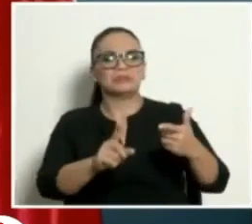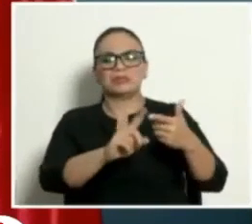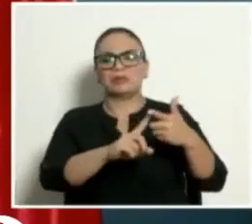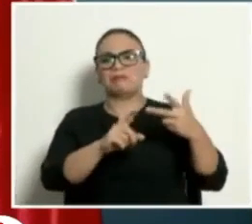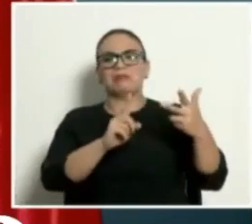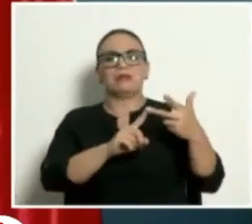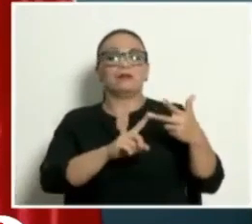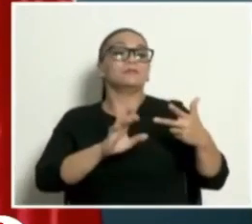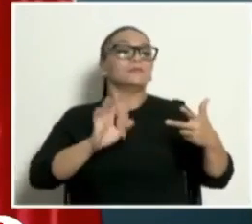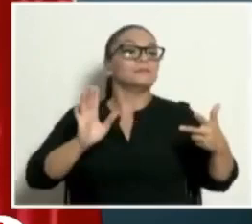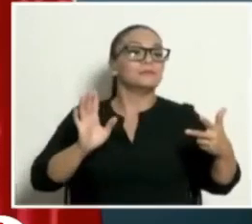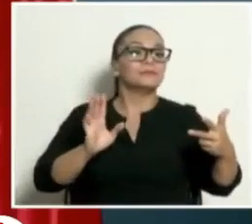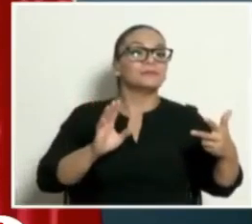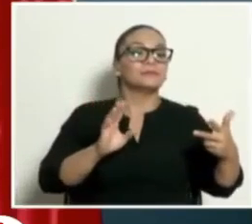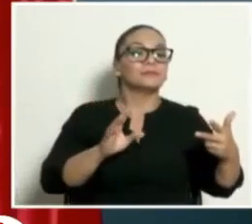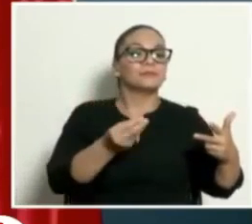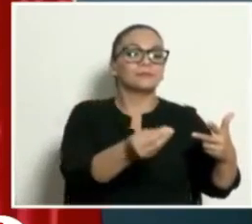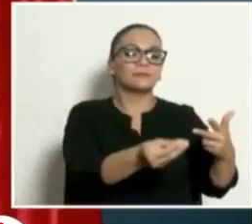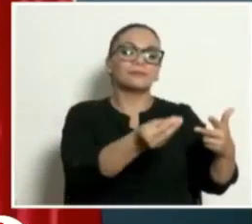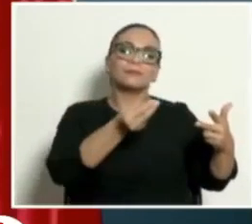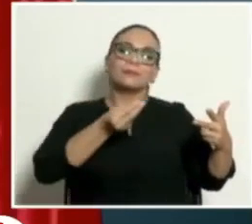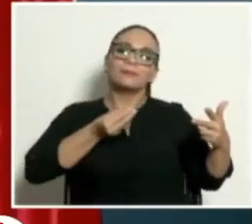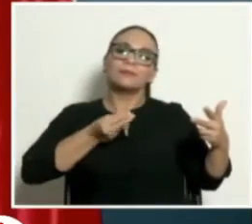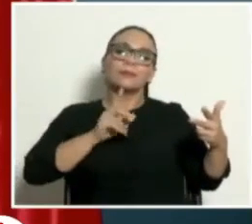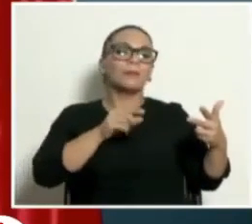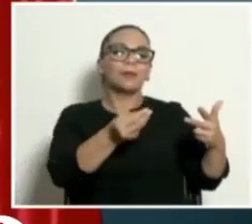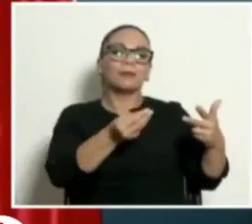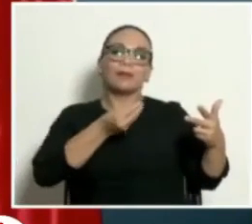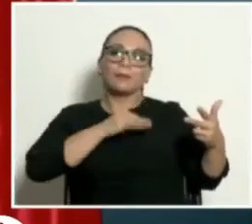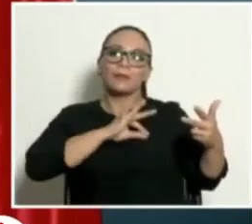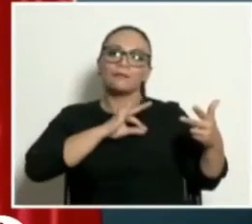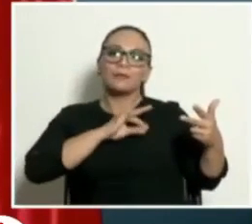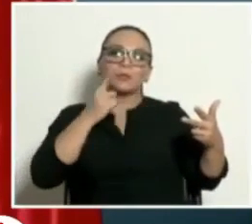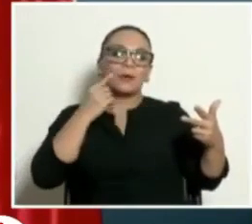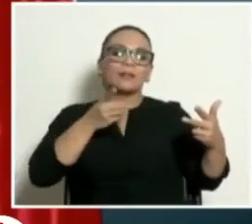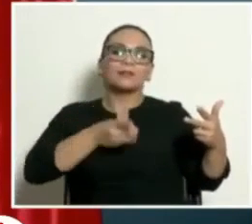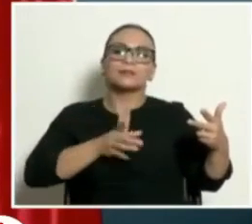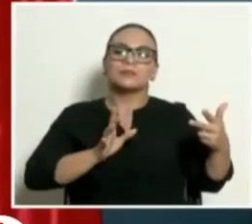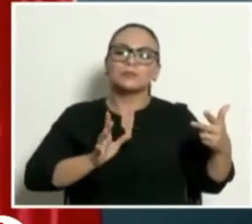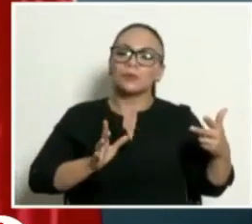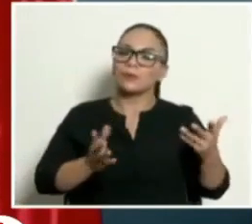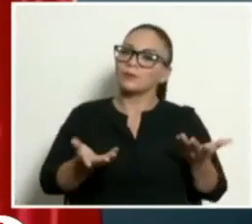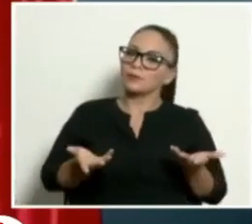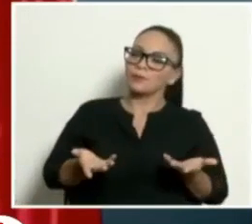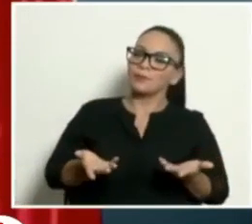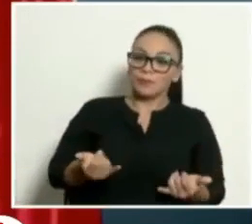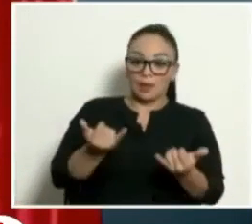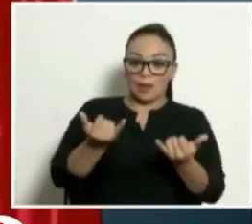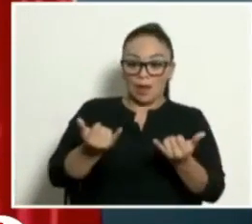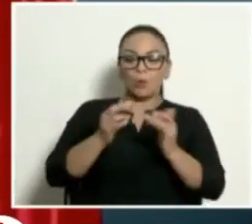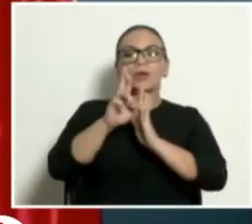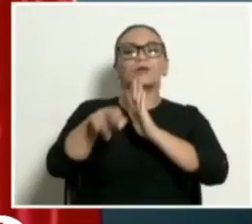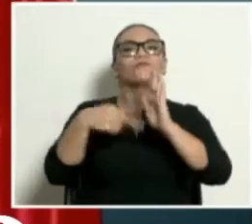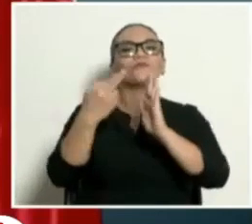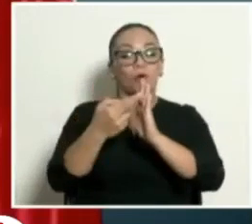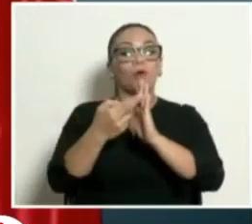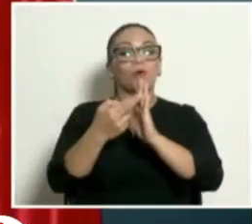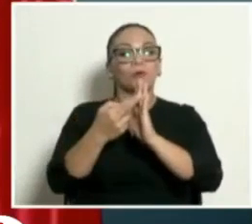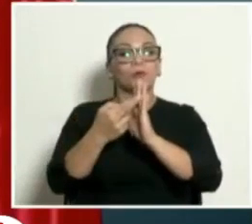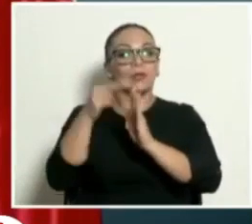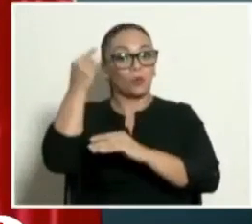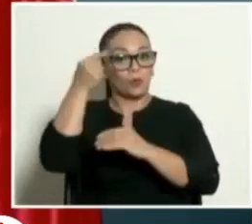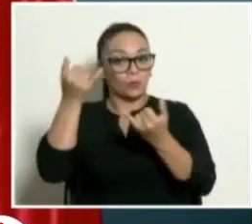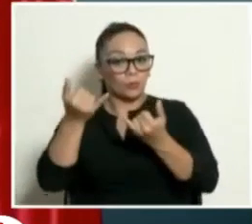tiene que lubricar la decisión. Usted me pregunta, ¿cuál es el papel del gobierno actual de la